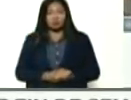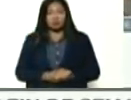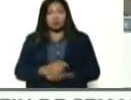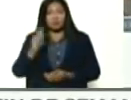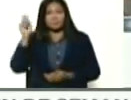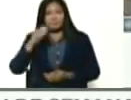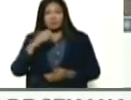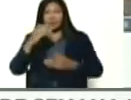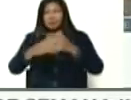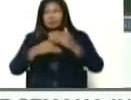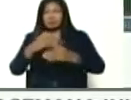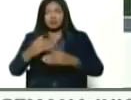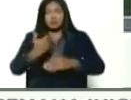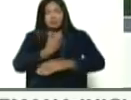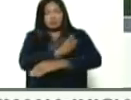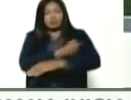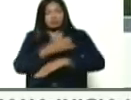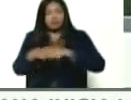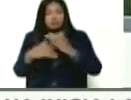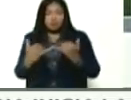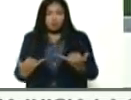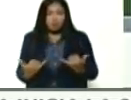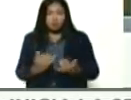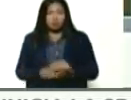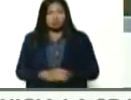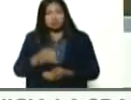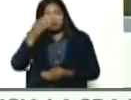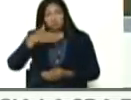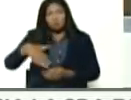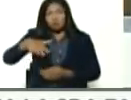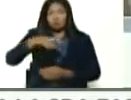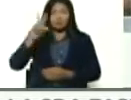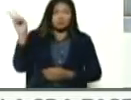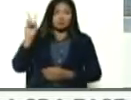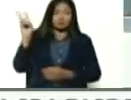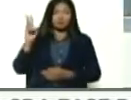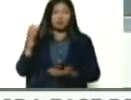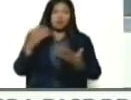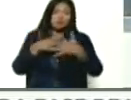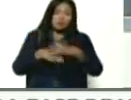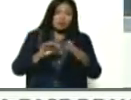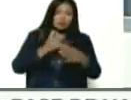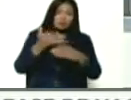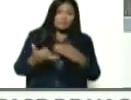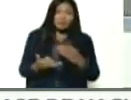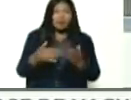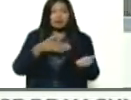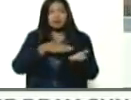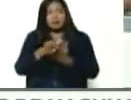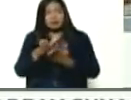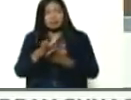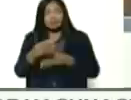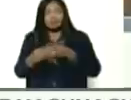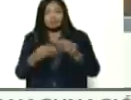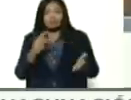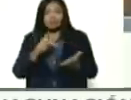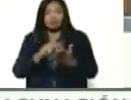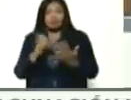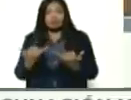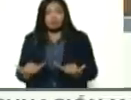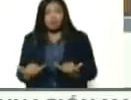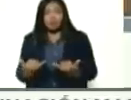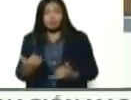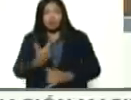avanzada de la vacunación hacia el pueblo de venezuela a través de este plan gratuito de acceso a las vacunas